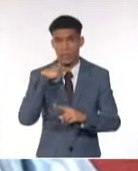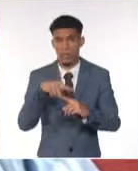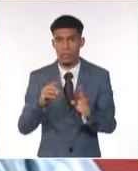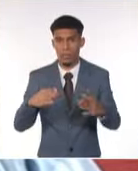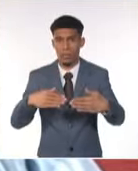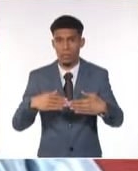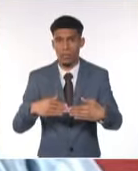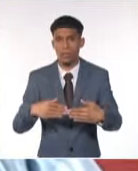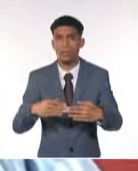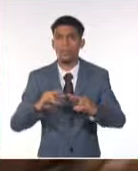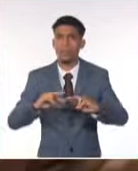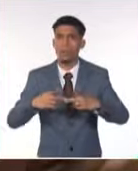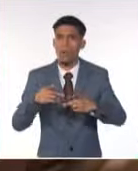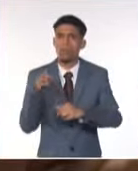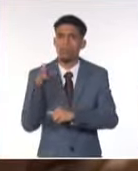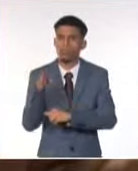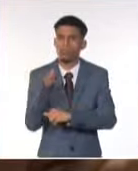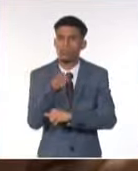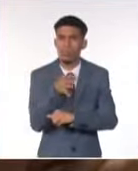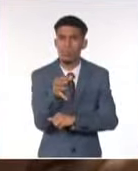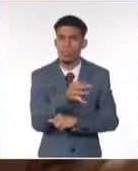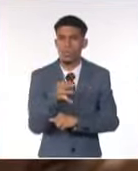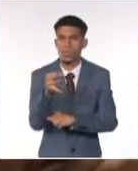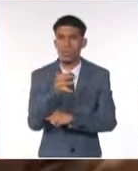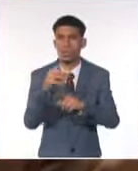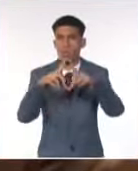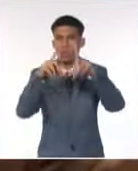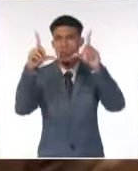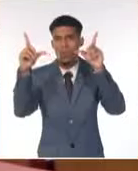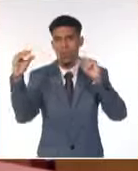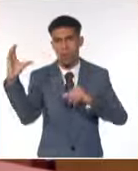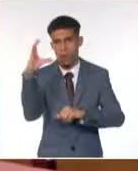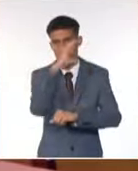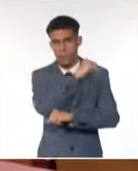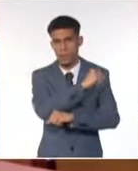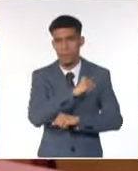retomarán los recorridos por los municipios de todo el país. Héctor Martínez, Canal Cubano de